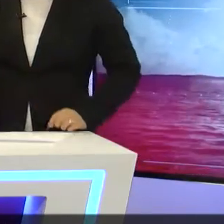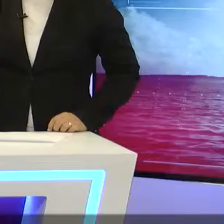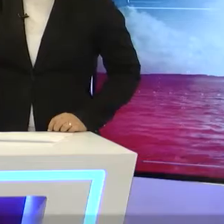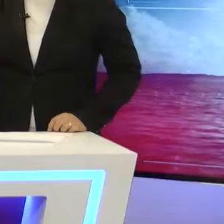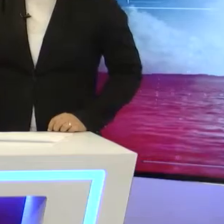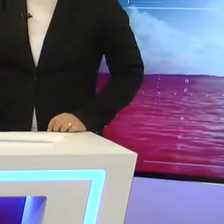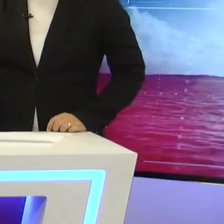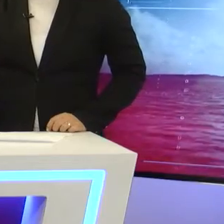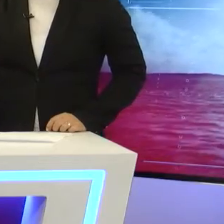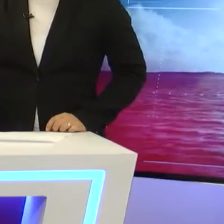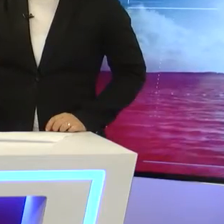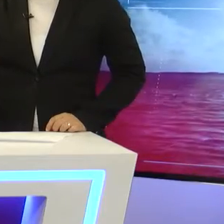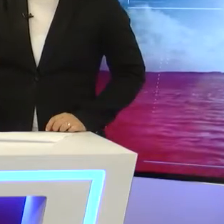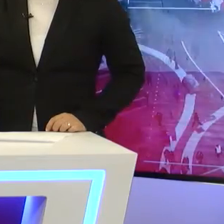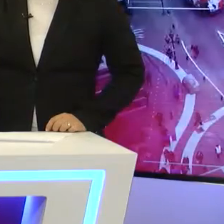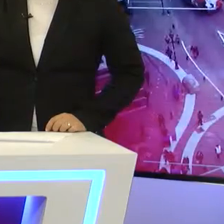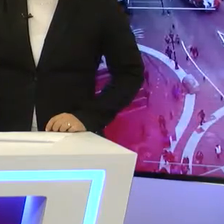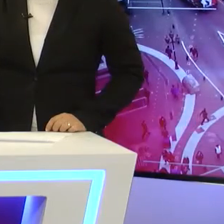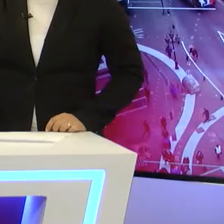colegio.